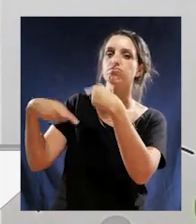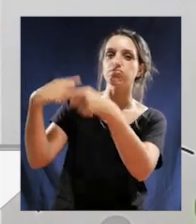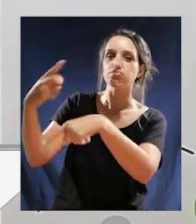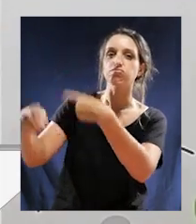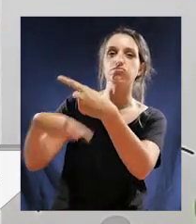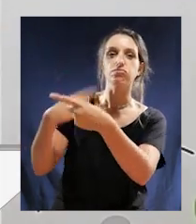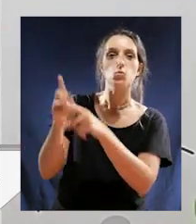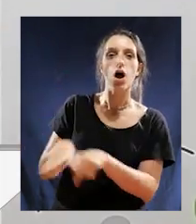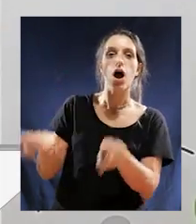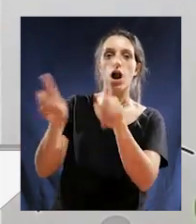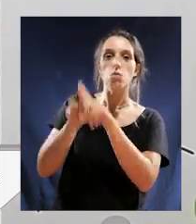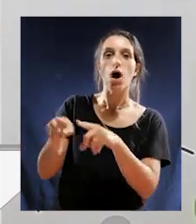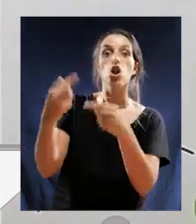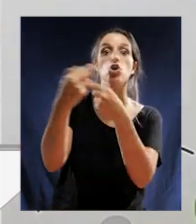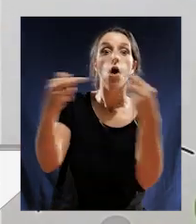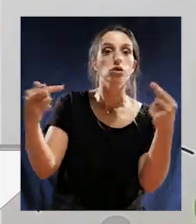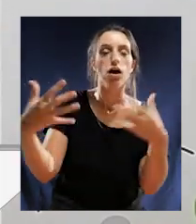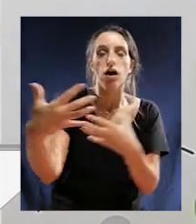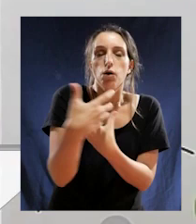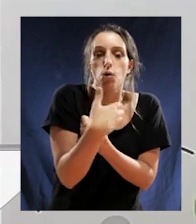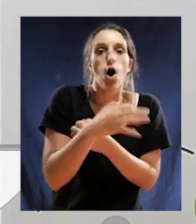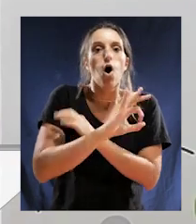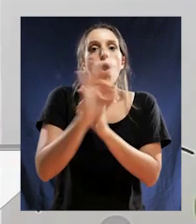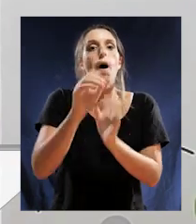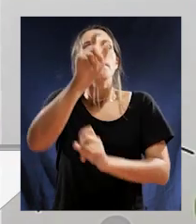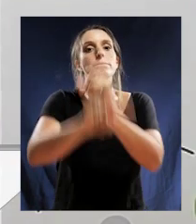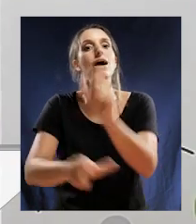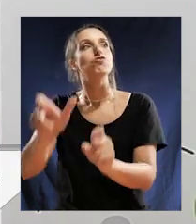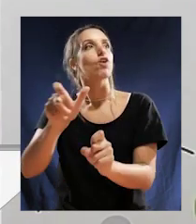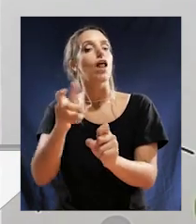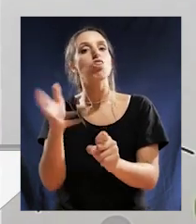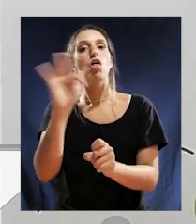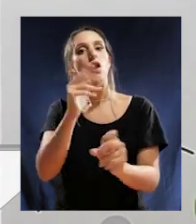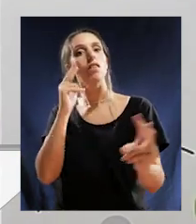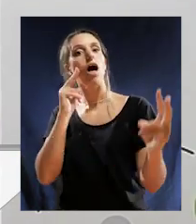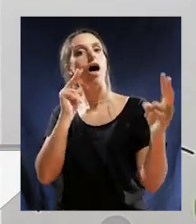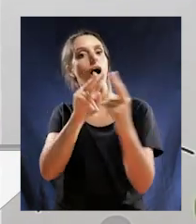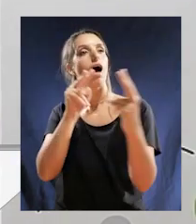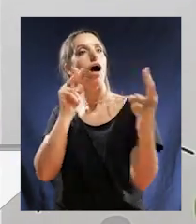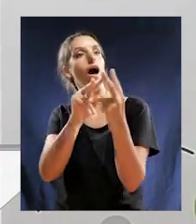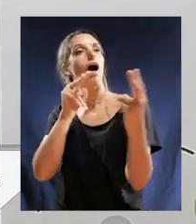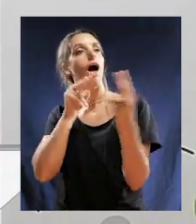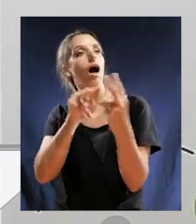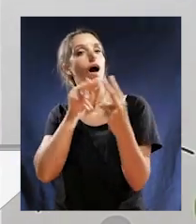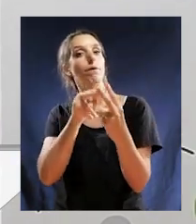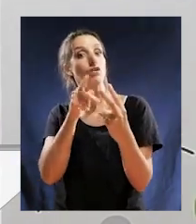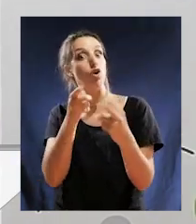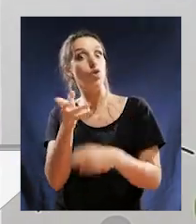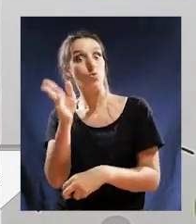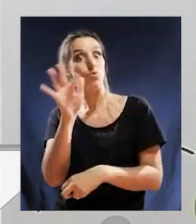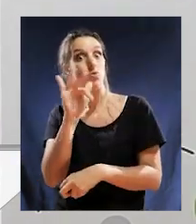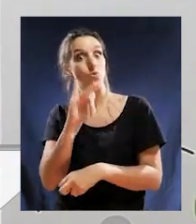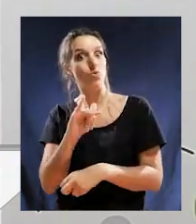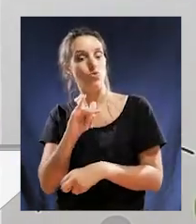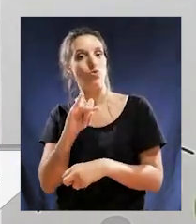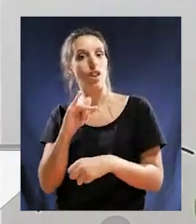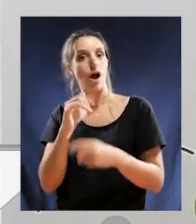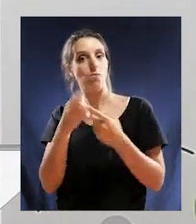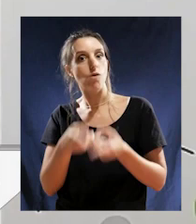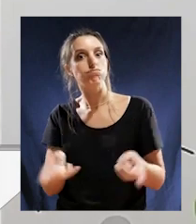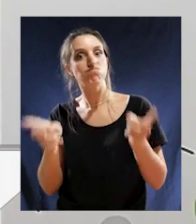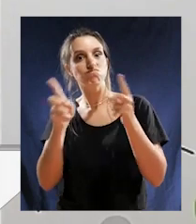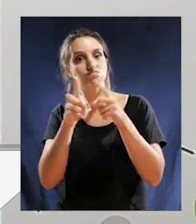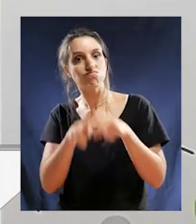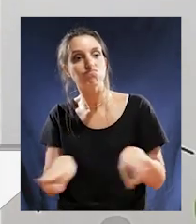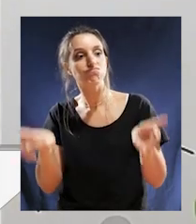de objetos a los que nos apegamos de personas con las que nos encontramos todos los días y esas esa rutina y esa secuencia de la